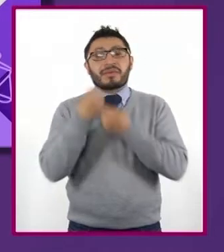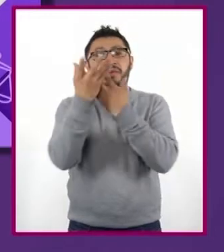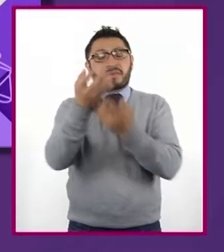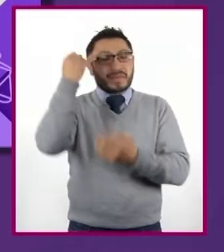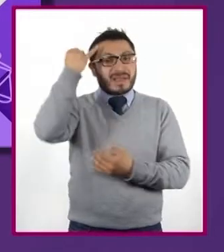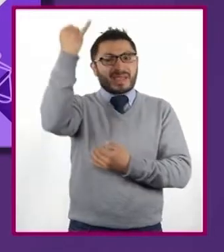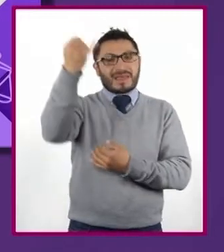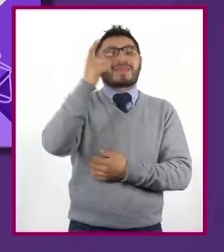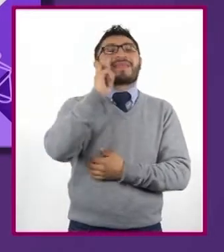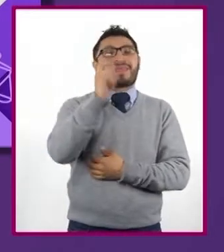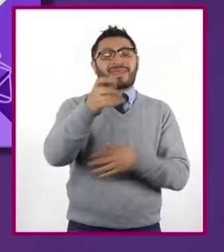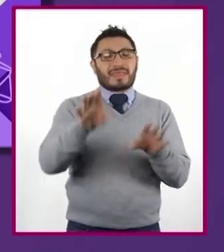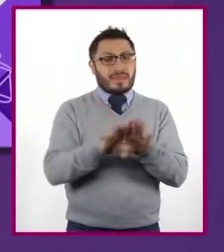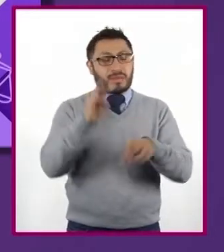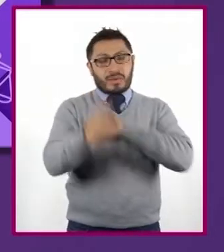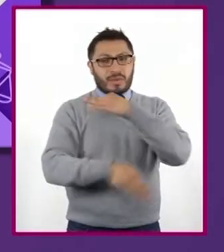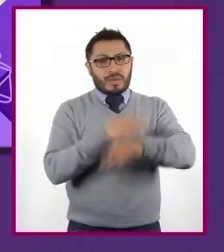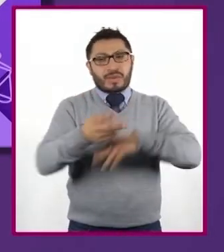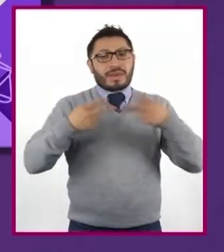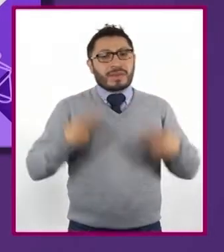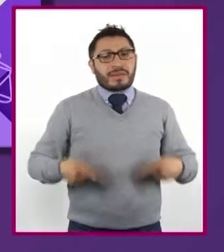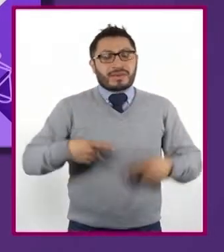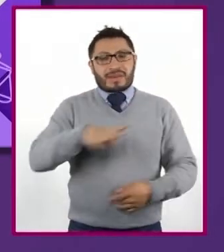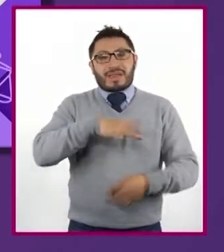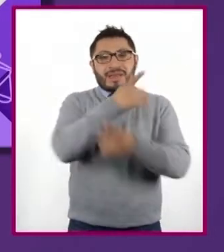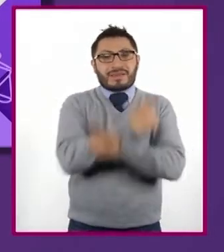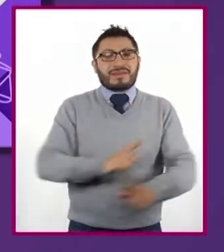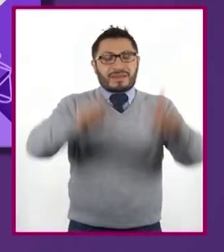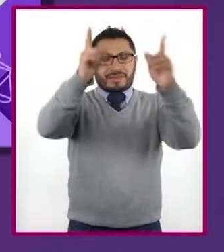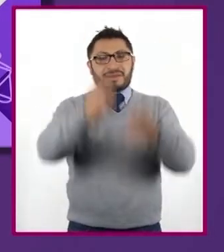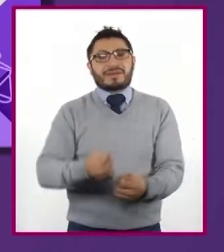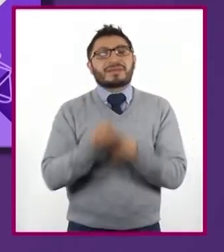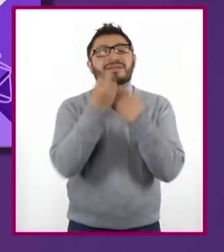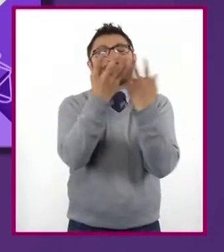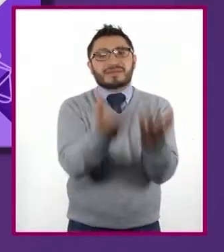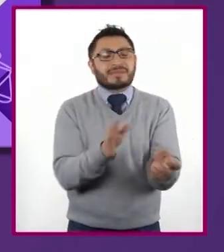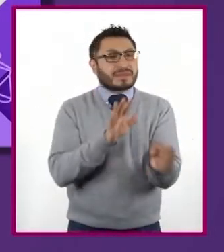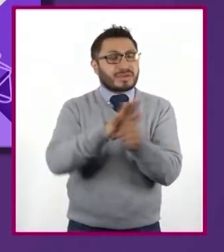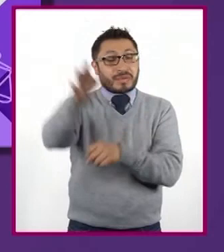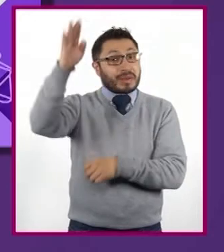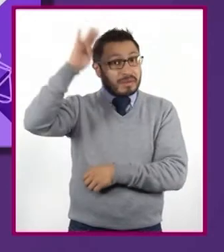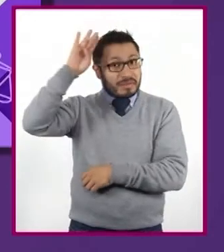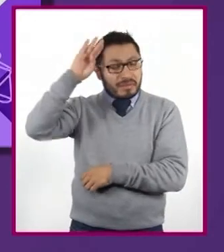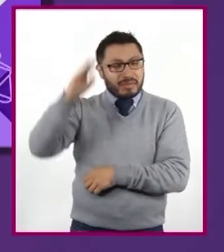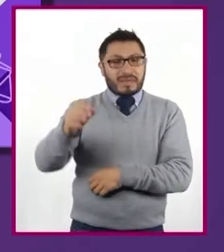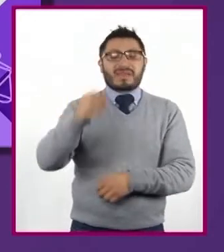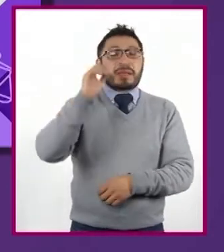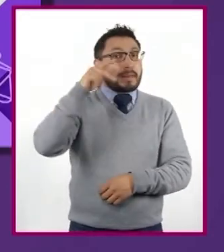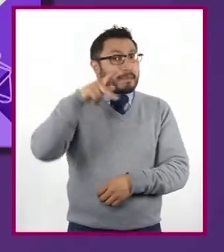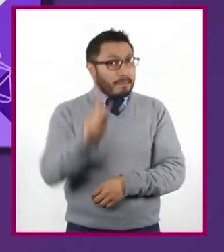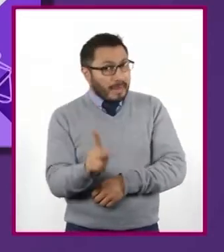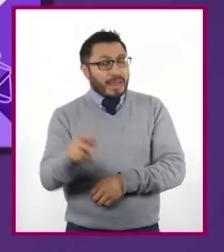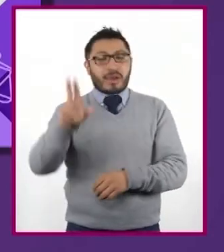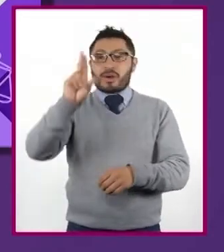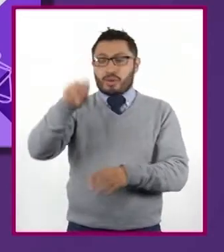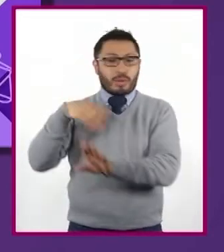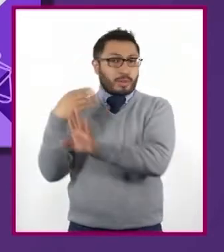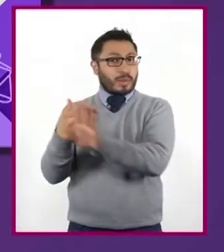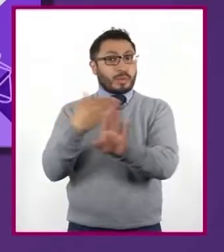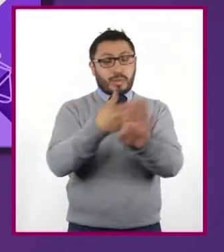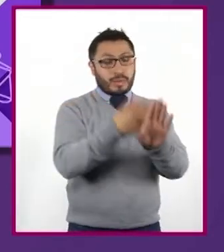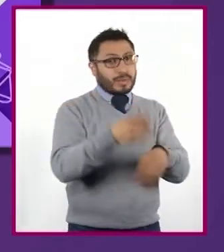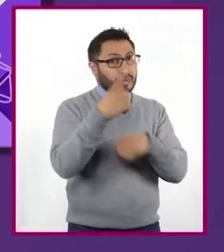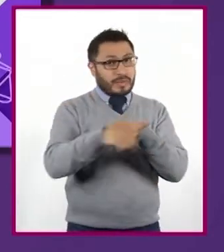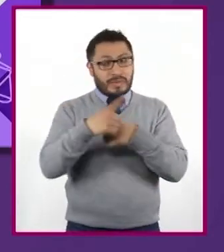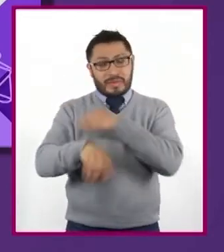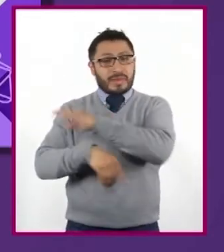es decir, toda persona tiene la libertad de expresar lo que piensa siempre y cuando no dañe a terceros, o